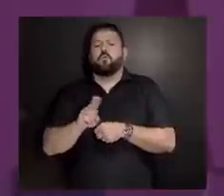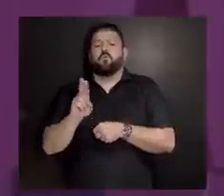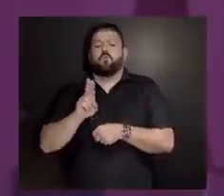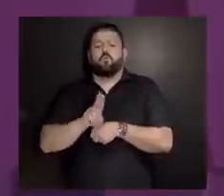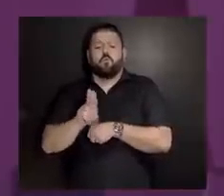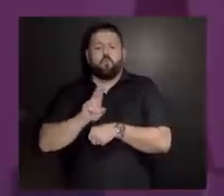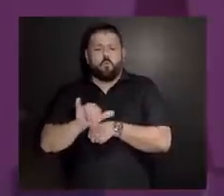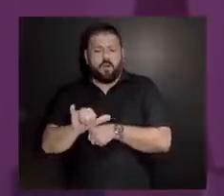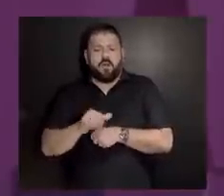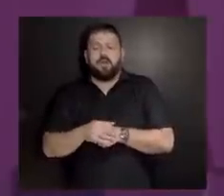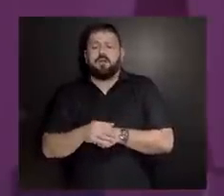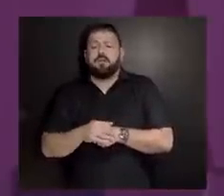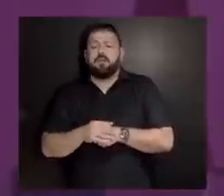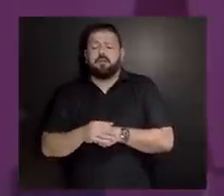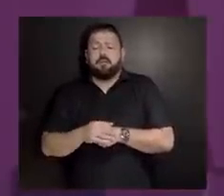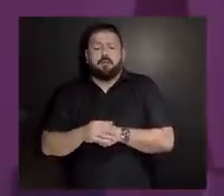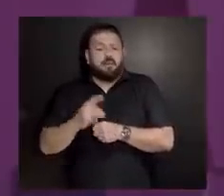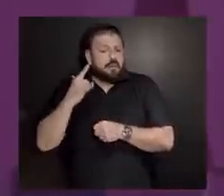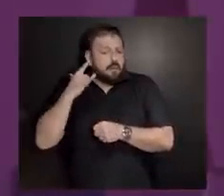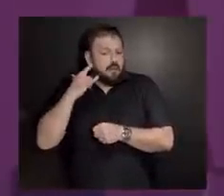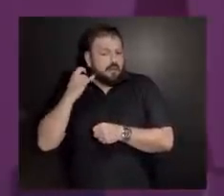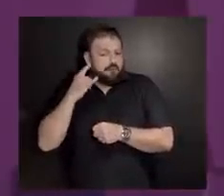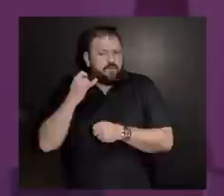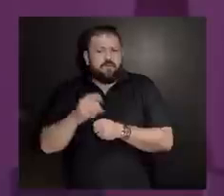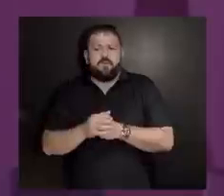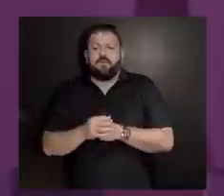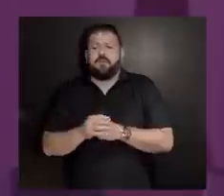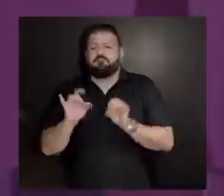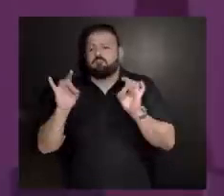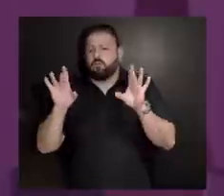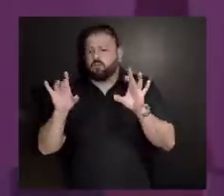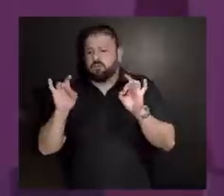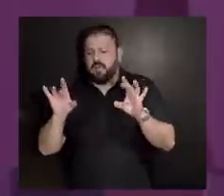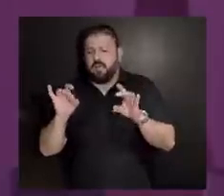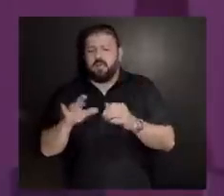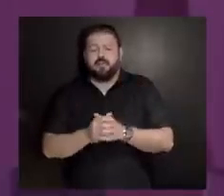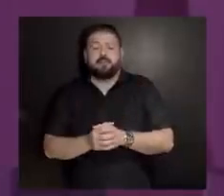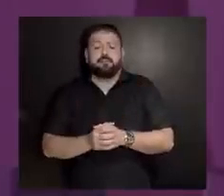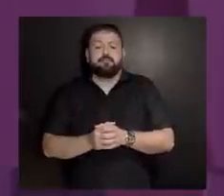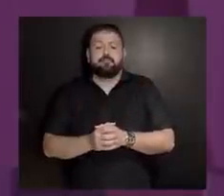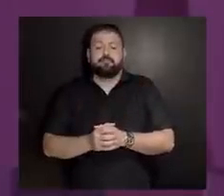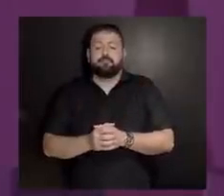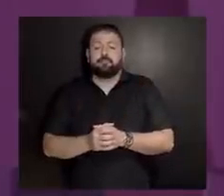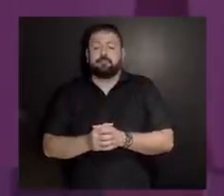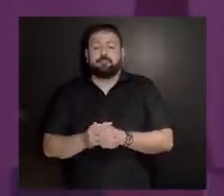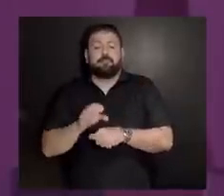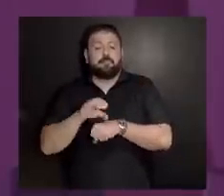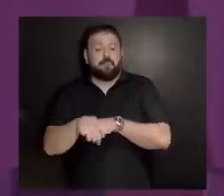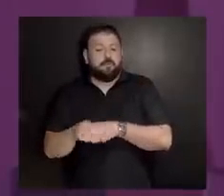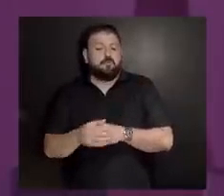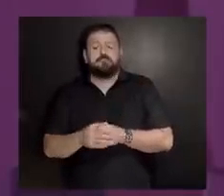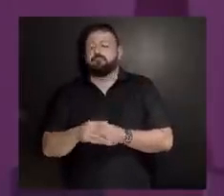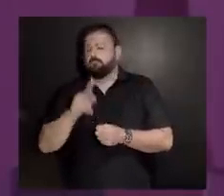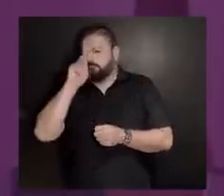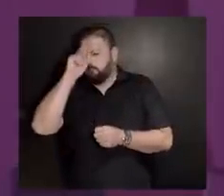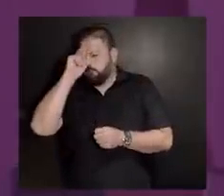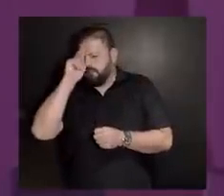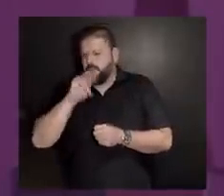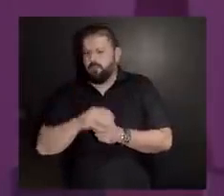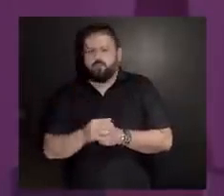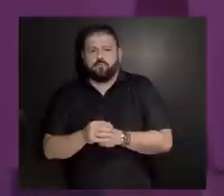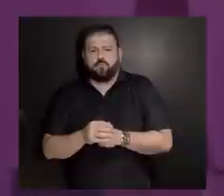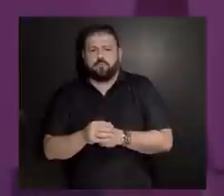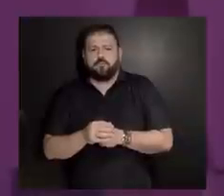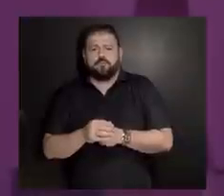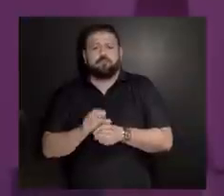desde Los Ángeles, California, desde Girardot, también por allá en Colombia, desde Chachapoyas en Perú,